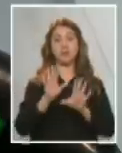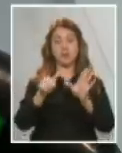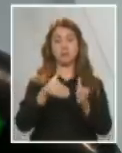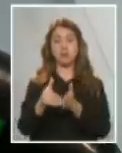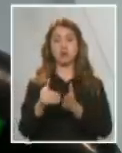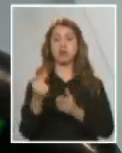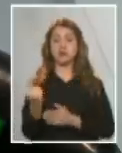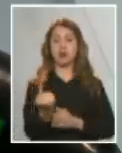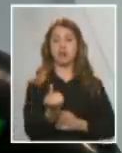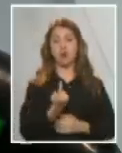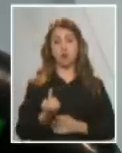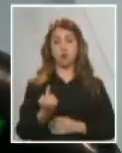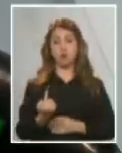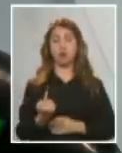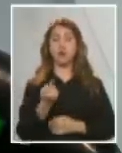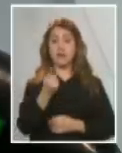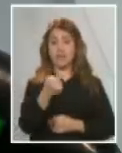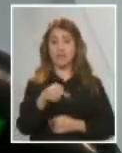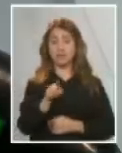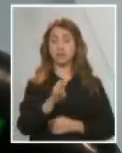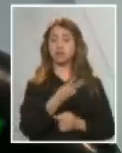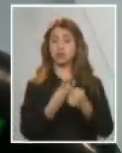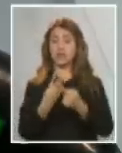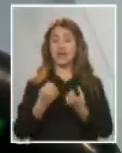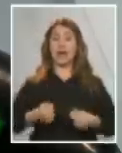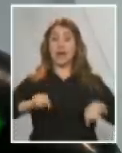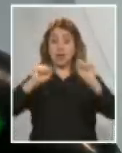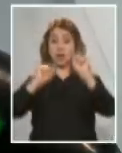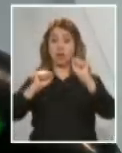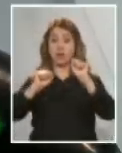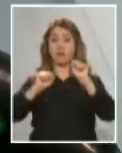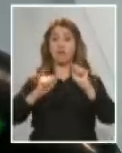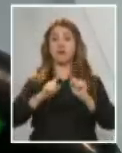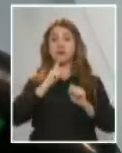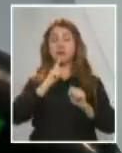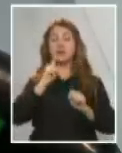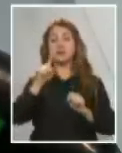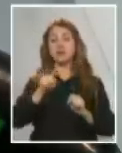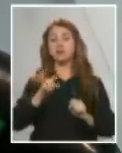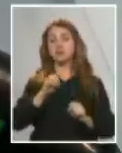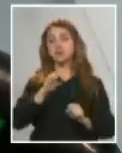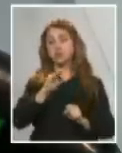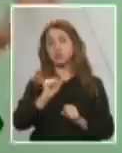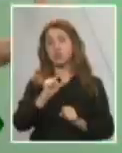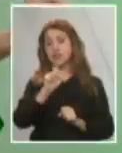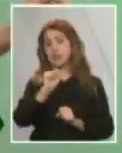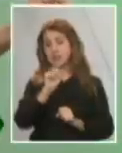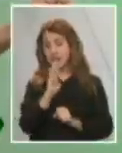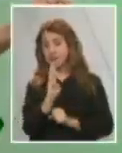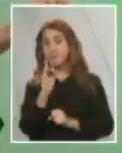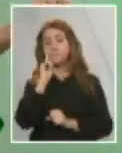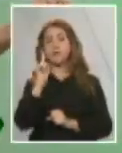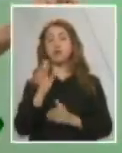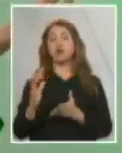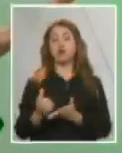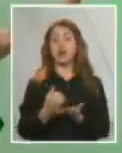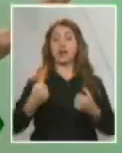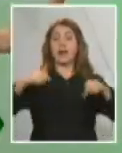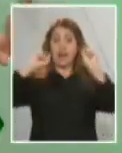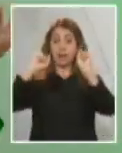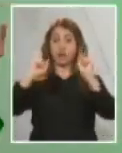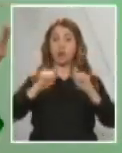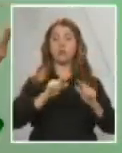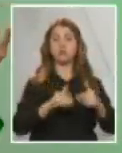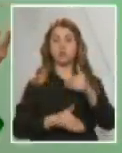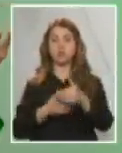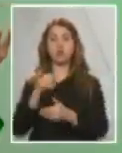bueno. Cada uno, ¿sí? Y esos tres ganadores van a incubar en Social Lab, como te decía. Ahora, para llegar a ser ganador también hay que hacer un